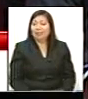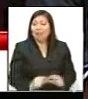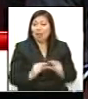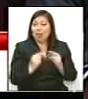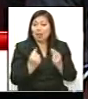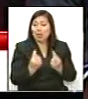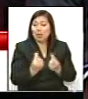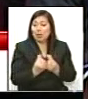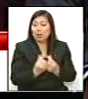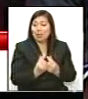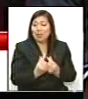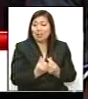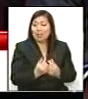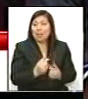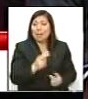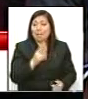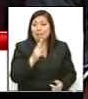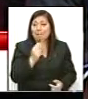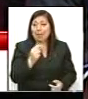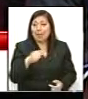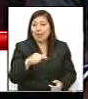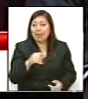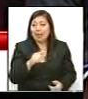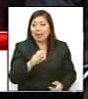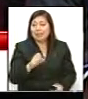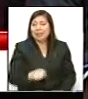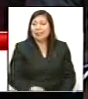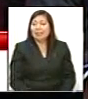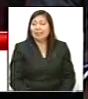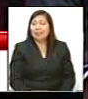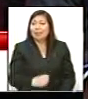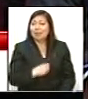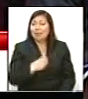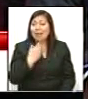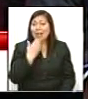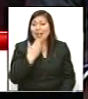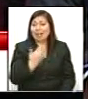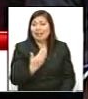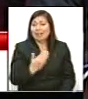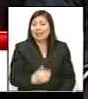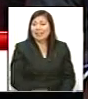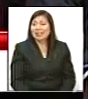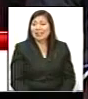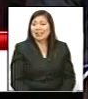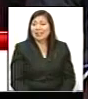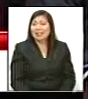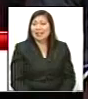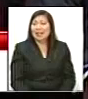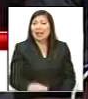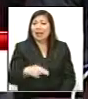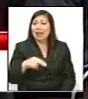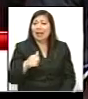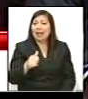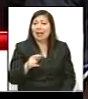del congresista Vázquez que van a cambiar su voto. Y yo les agradezco, lo mismo al congresista Narváez, porque